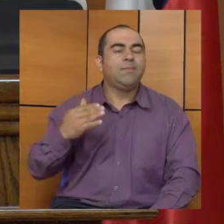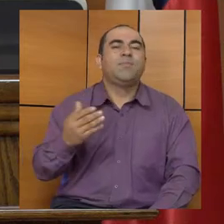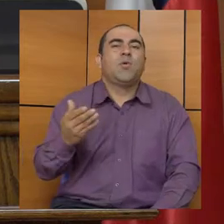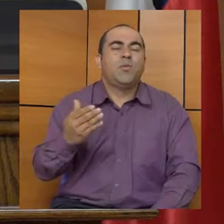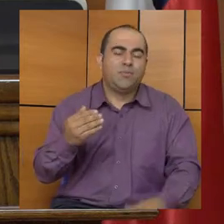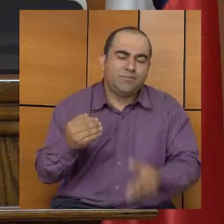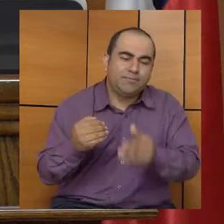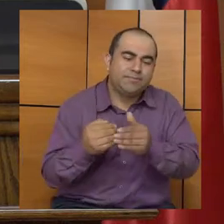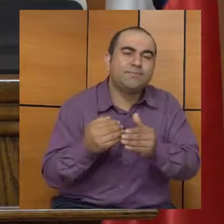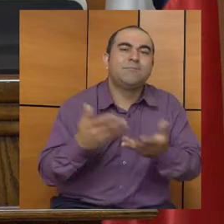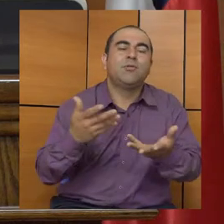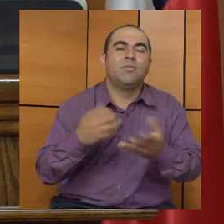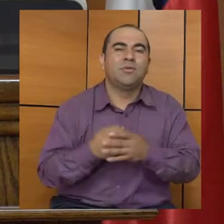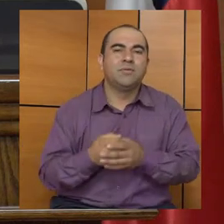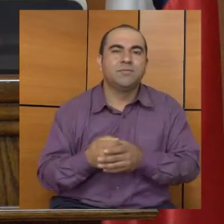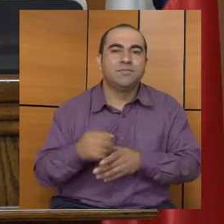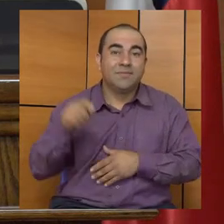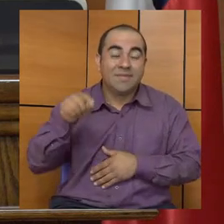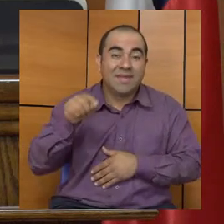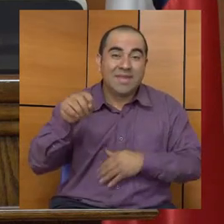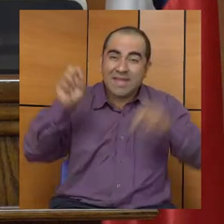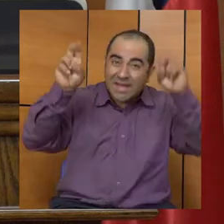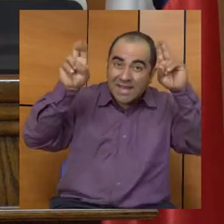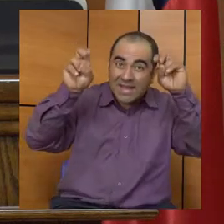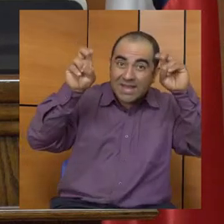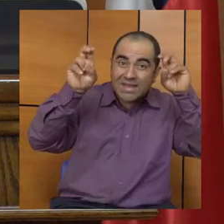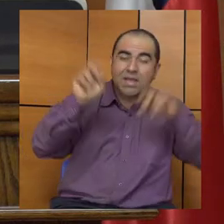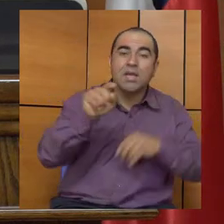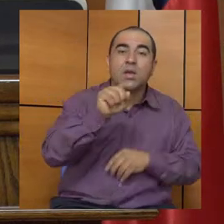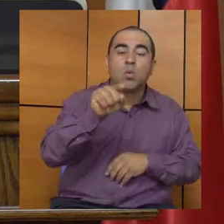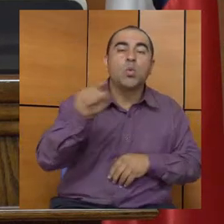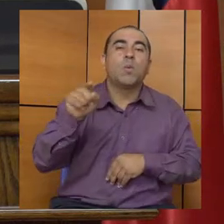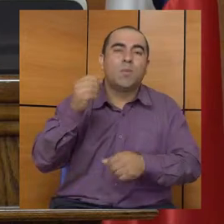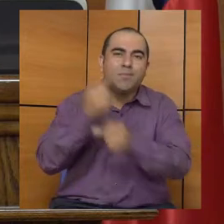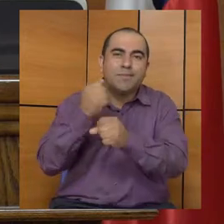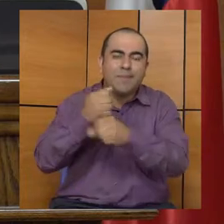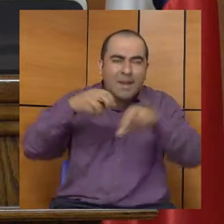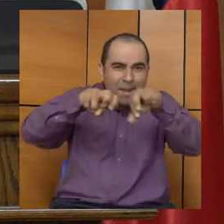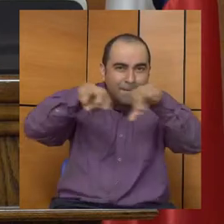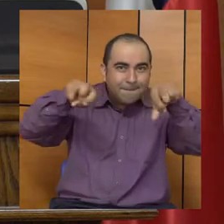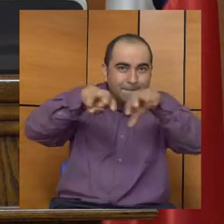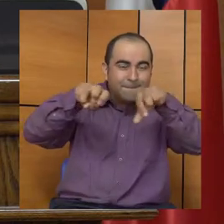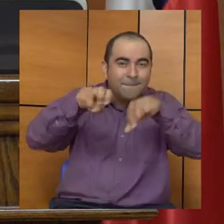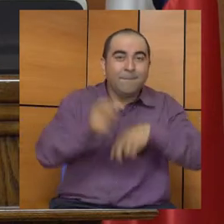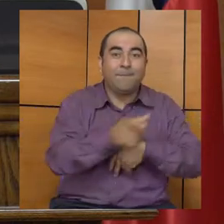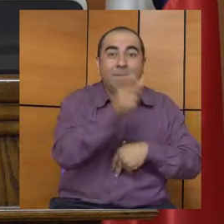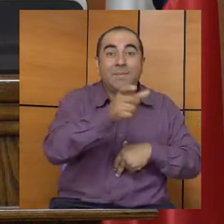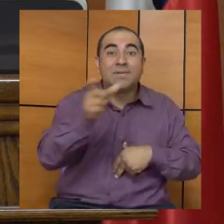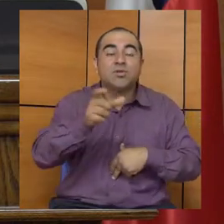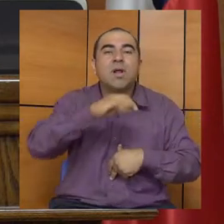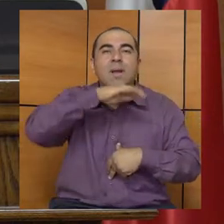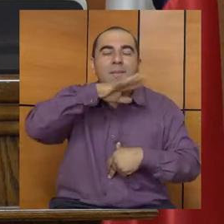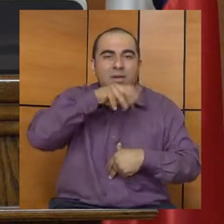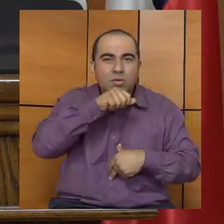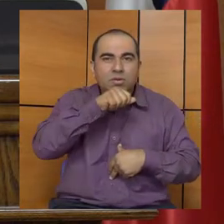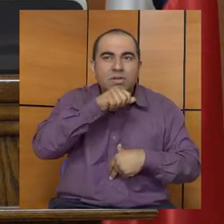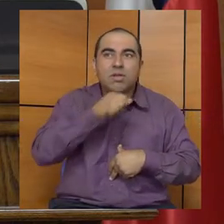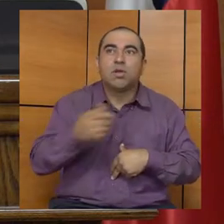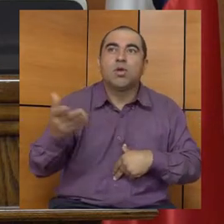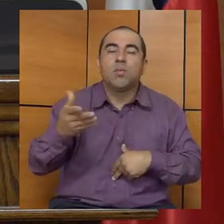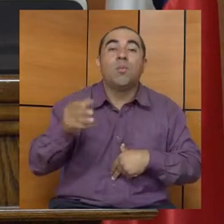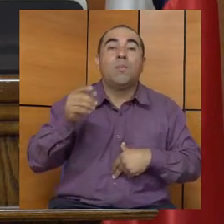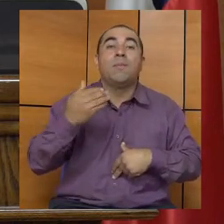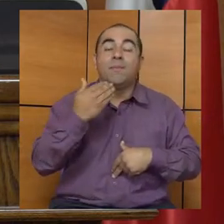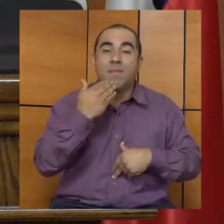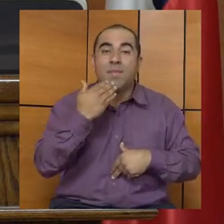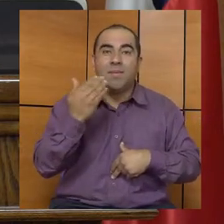es exactamente este tema que ustedes están trabajando, investigando, que es las personas mayores, que ya además de